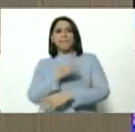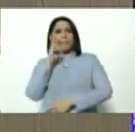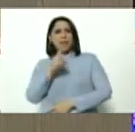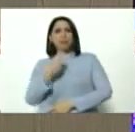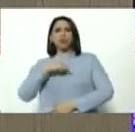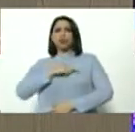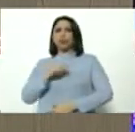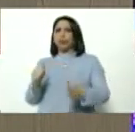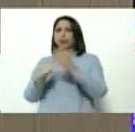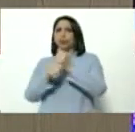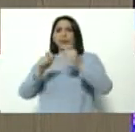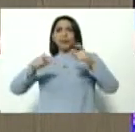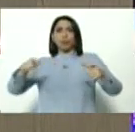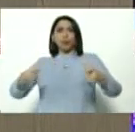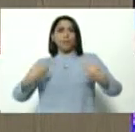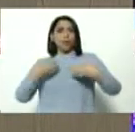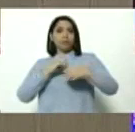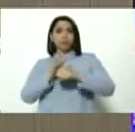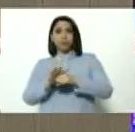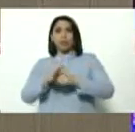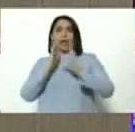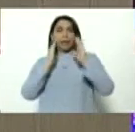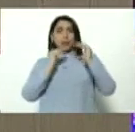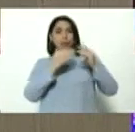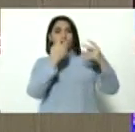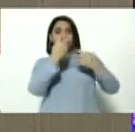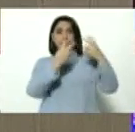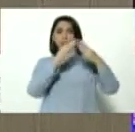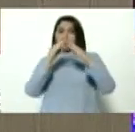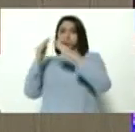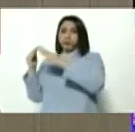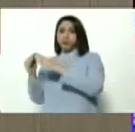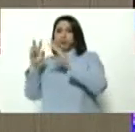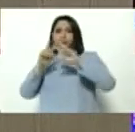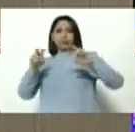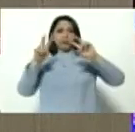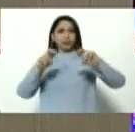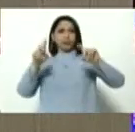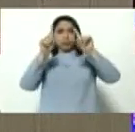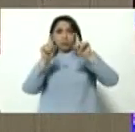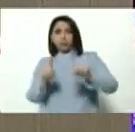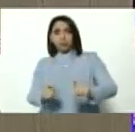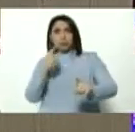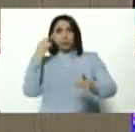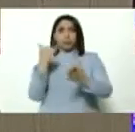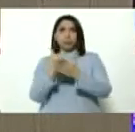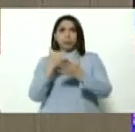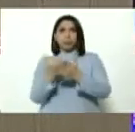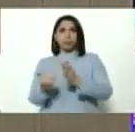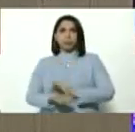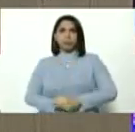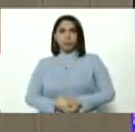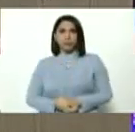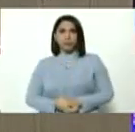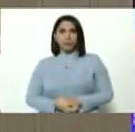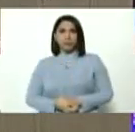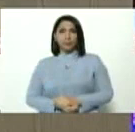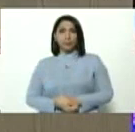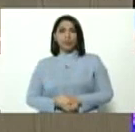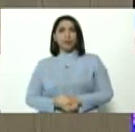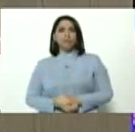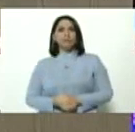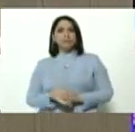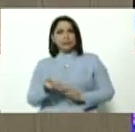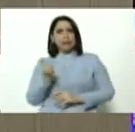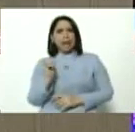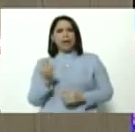cuarentena radical, de atención caso por caso, de despistaje amplio y personalizado, de contar con el número